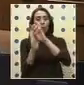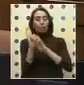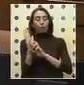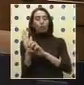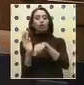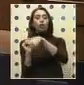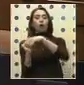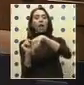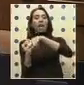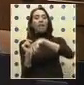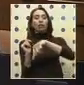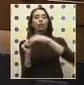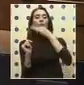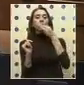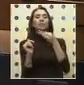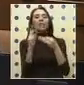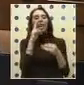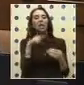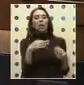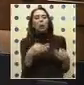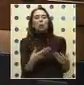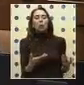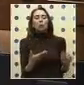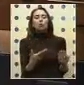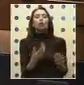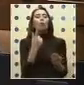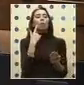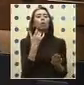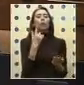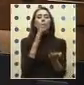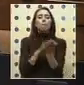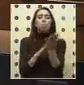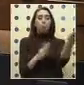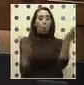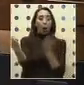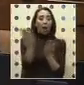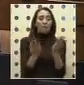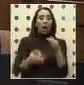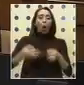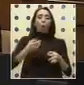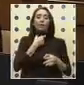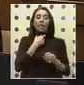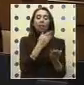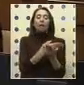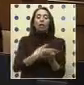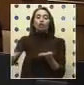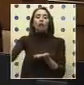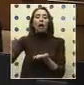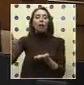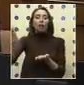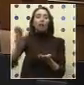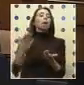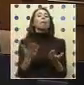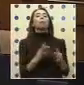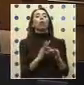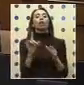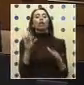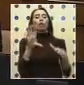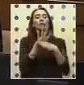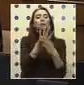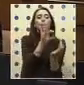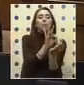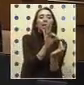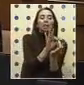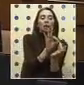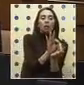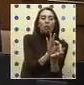ellos califican como injustificadas exclusiones de prueba por los jueces de garantía, invocando las causales de impertinencia,